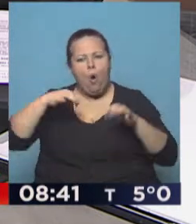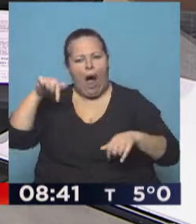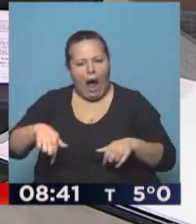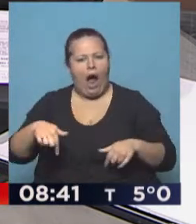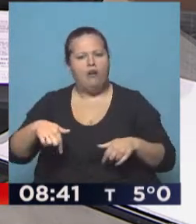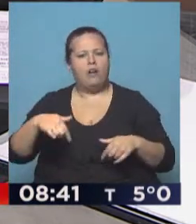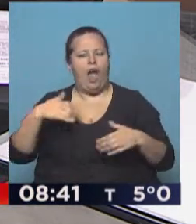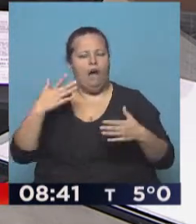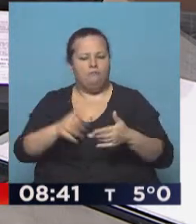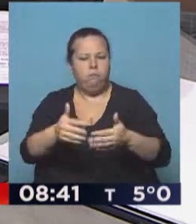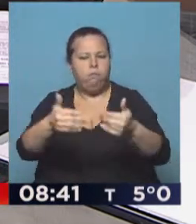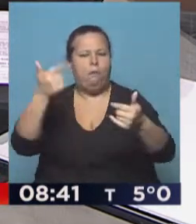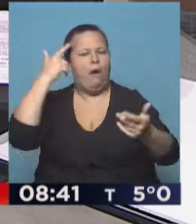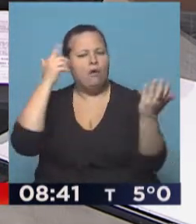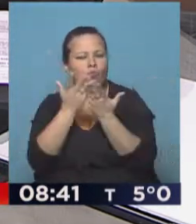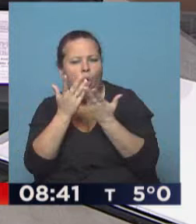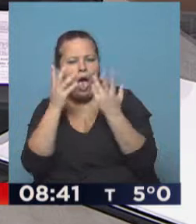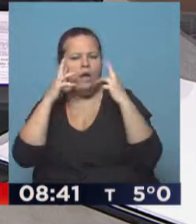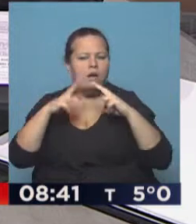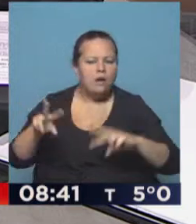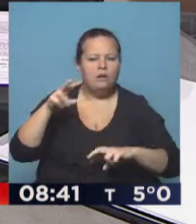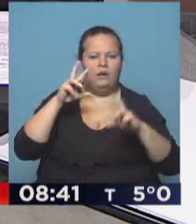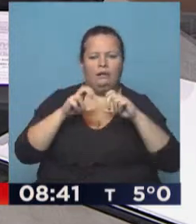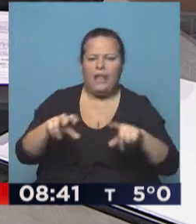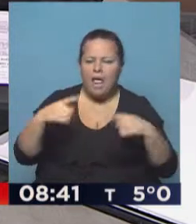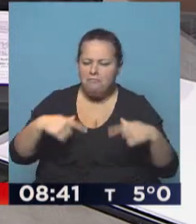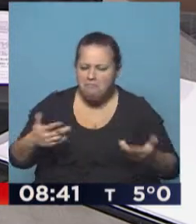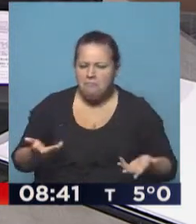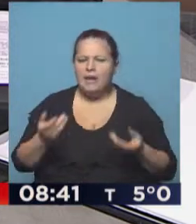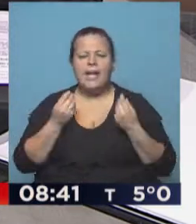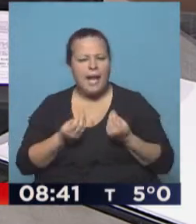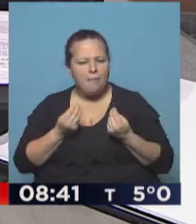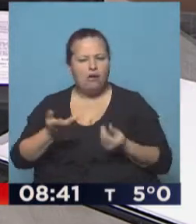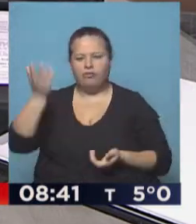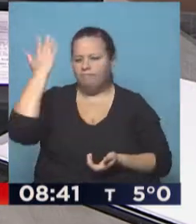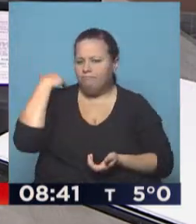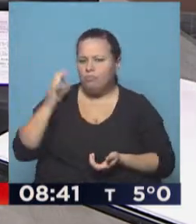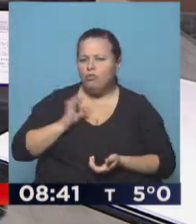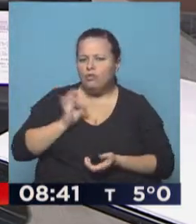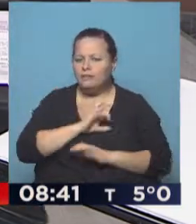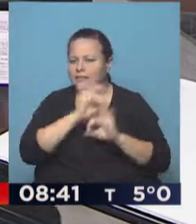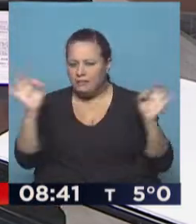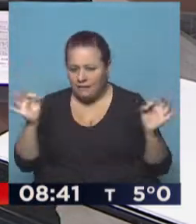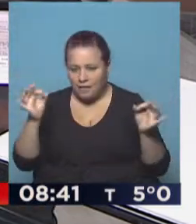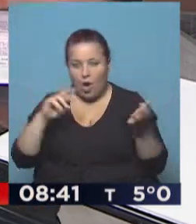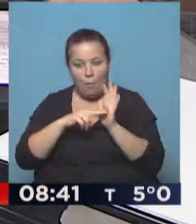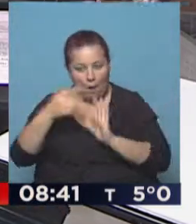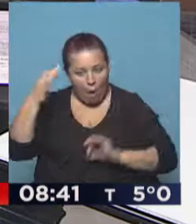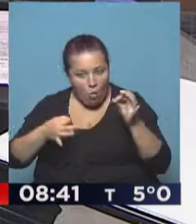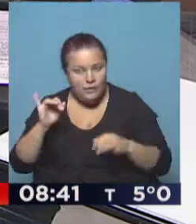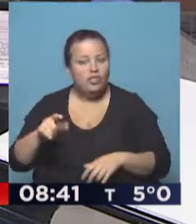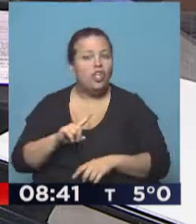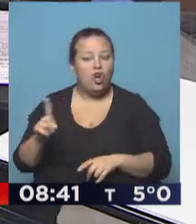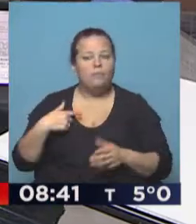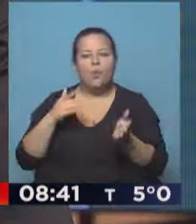tiene celeridad en analizar y tratar tantas causas? ¿Y qué pasó hace unos años? ¿Es un problema de la justicia o no?